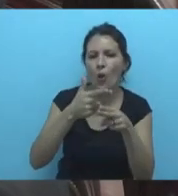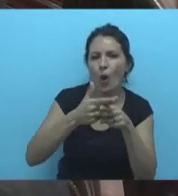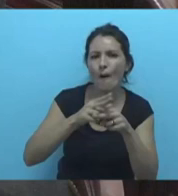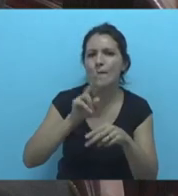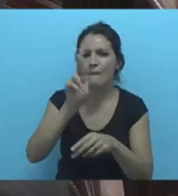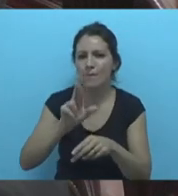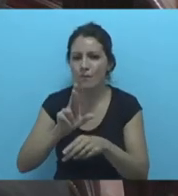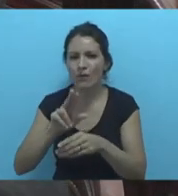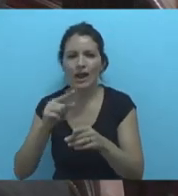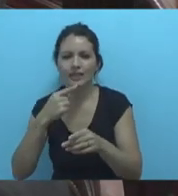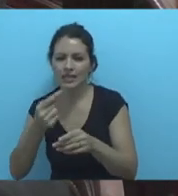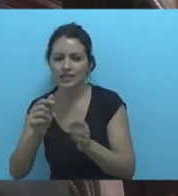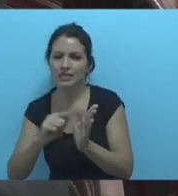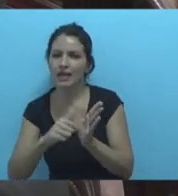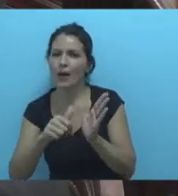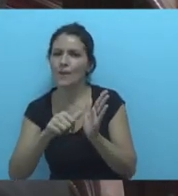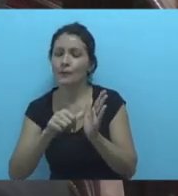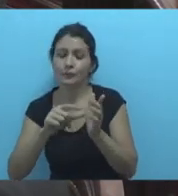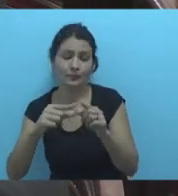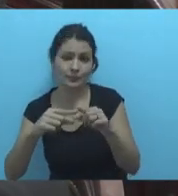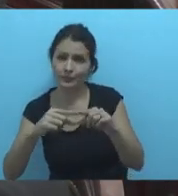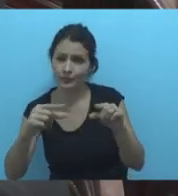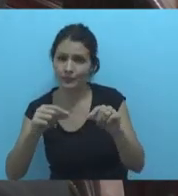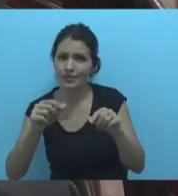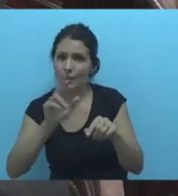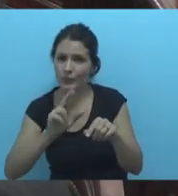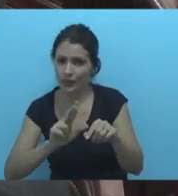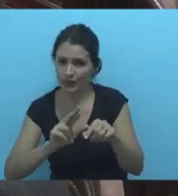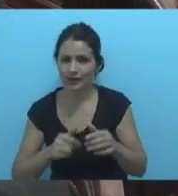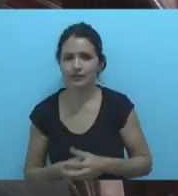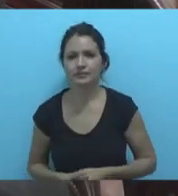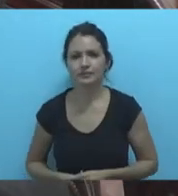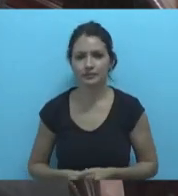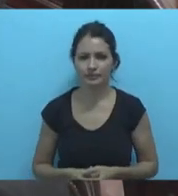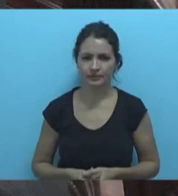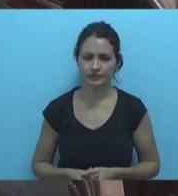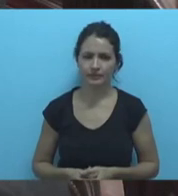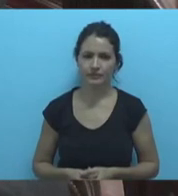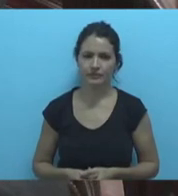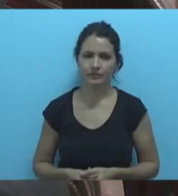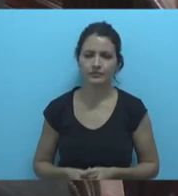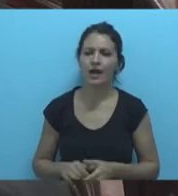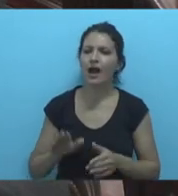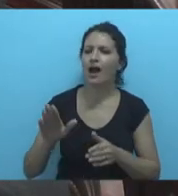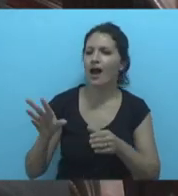esta flamante ley. Por eso, y con la inspiración de sus compañeras que nos hicieron llegar esta historia de